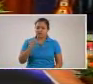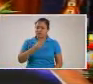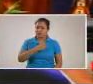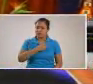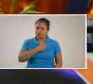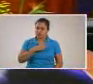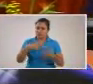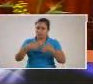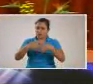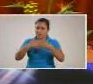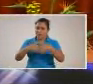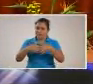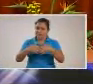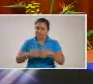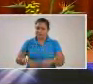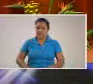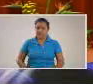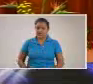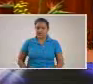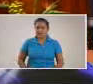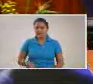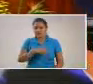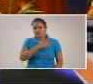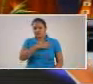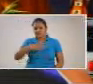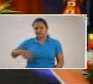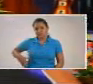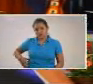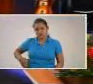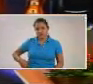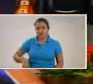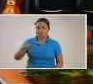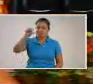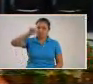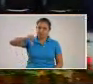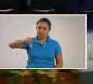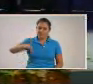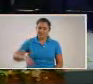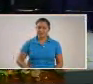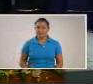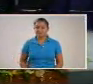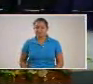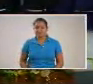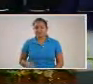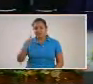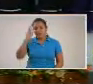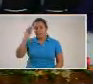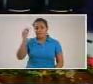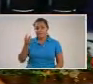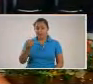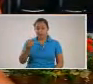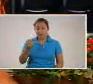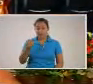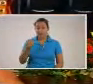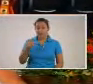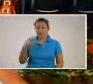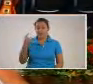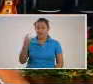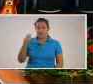intereses políticos y aún le diría yo bélicos. ¿Por qué razón? Resulta que Ucrania